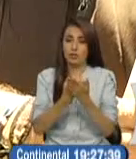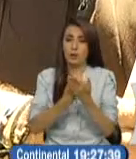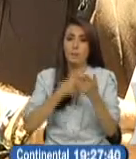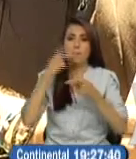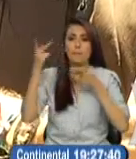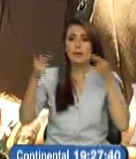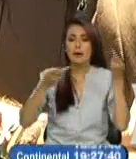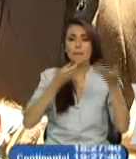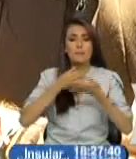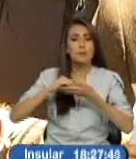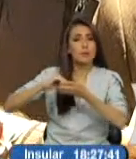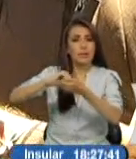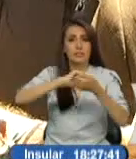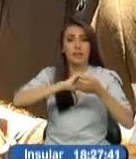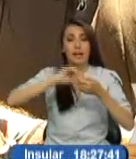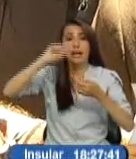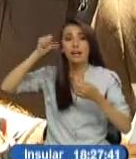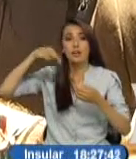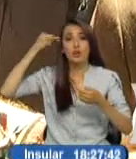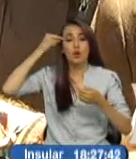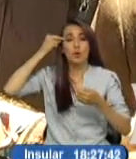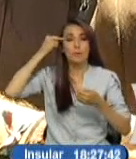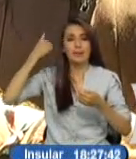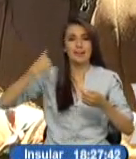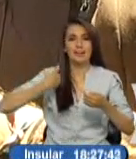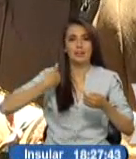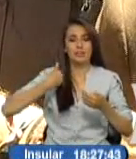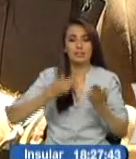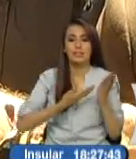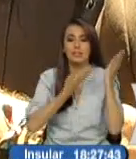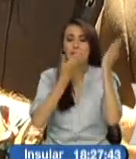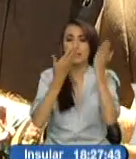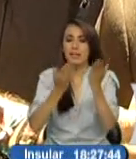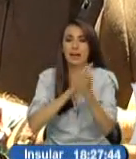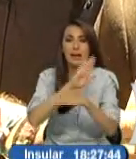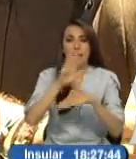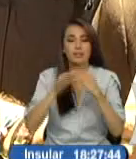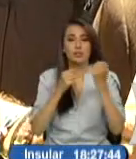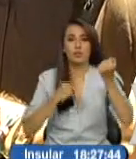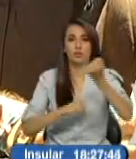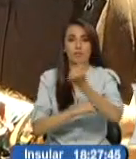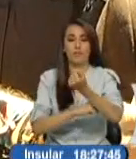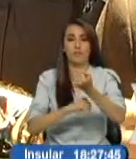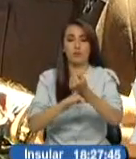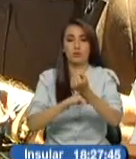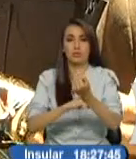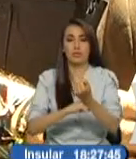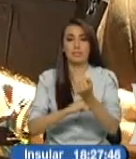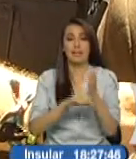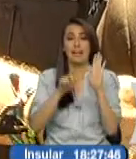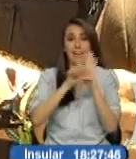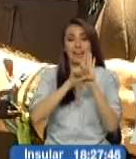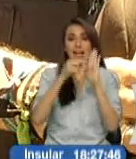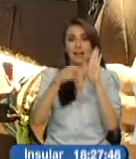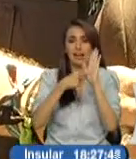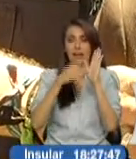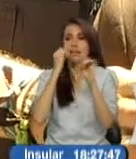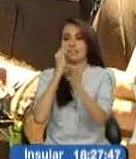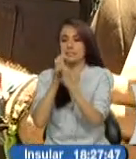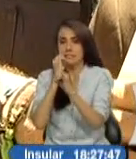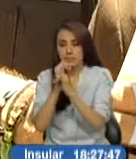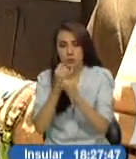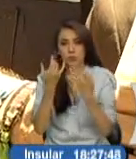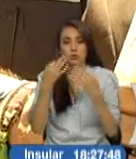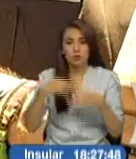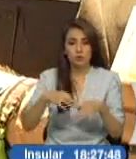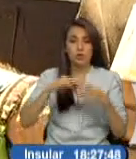el Estado tiene que poner todo lo que necesite para fortalecer este sector, desde las leyes, las instituciones,